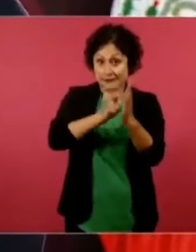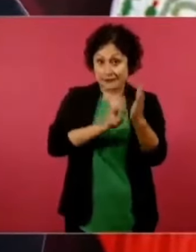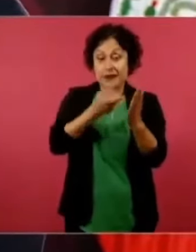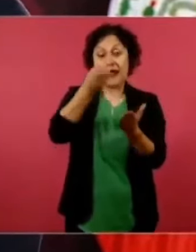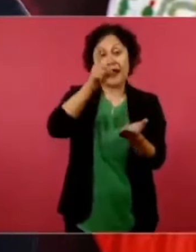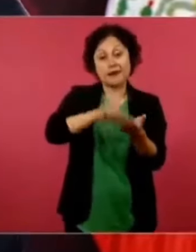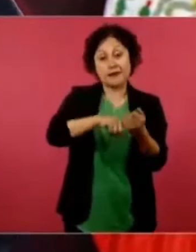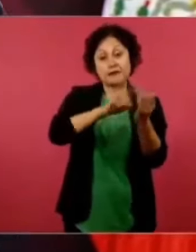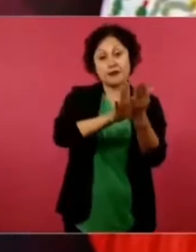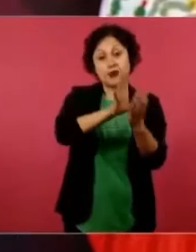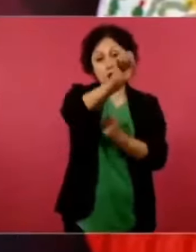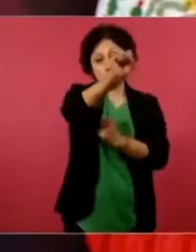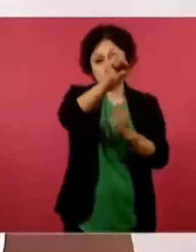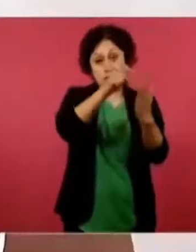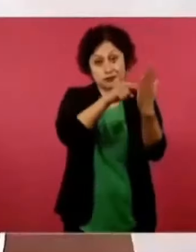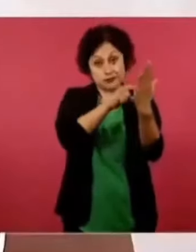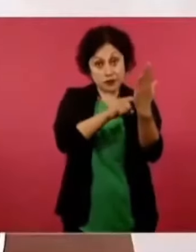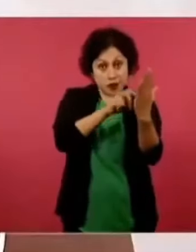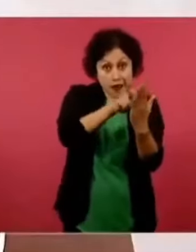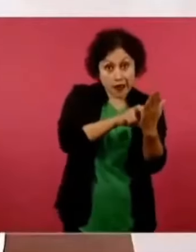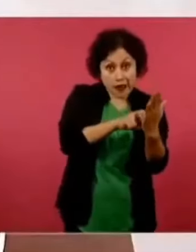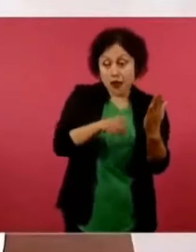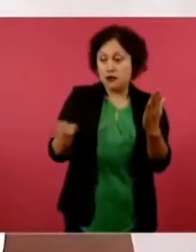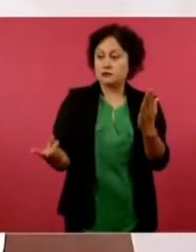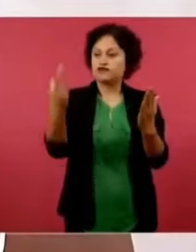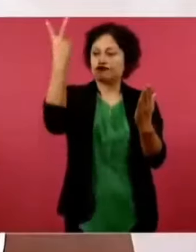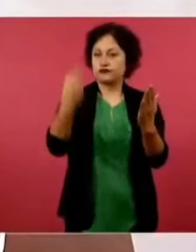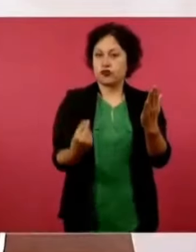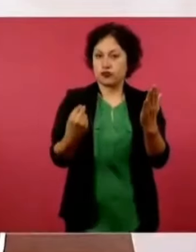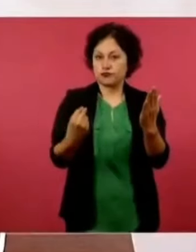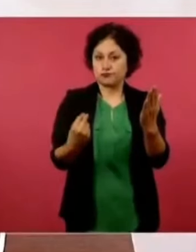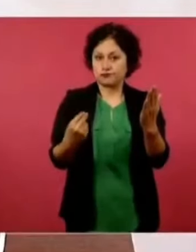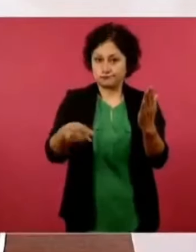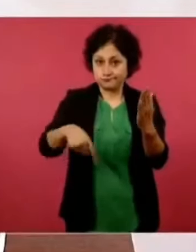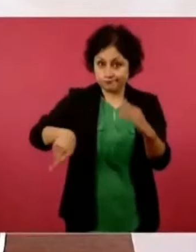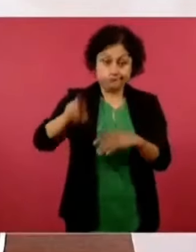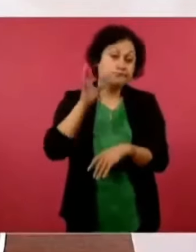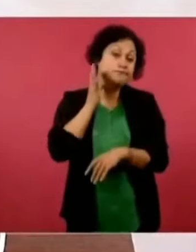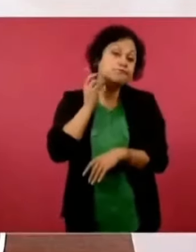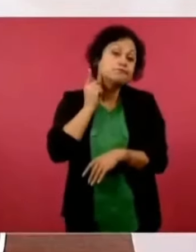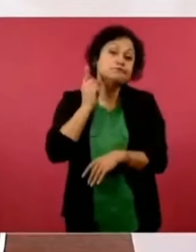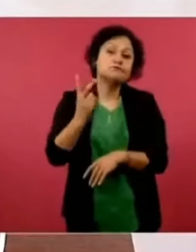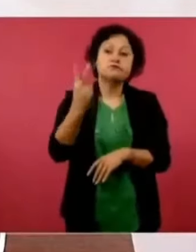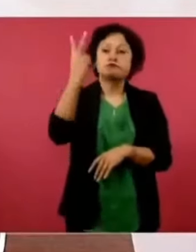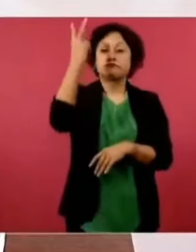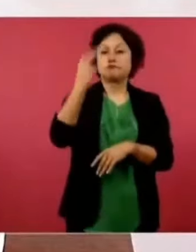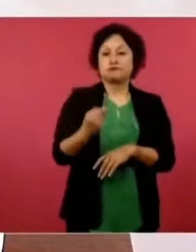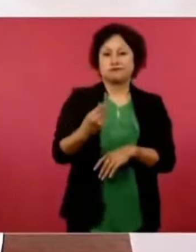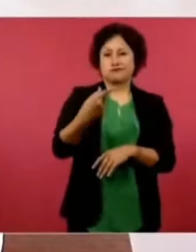Constitución se opusieron de manera